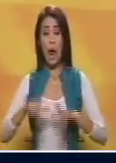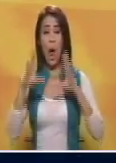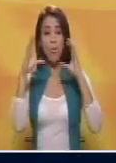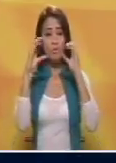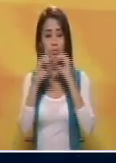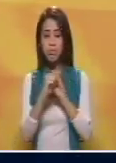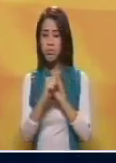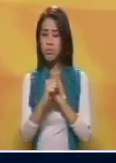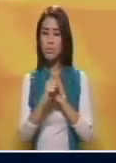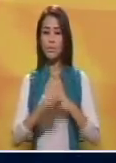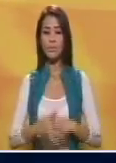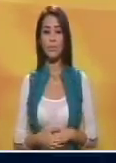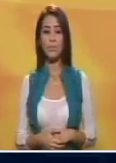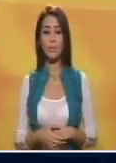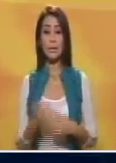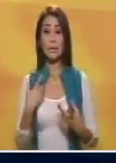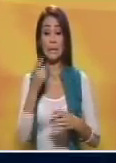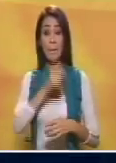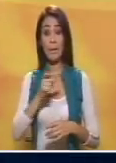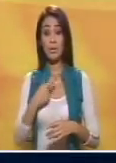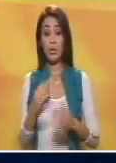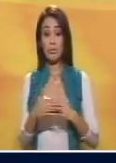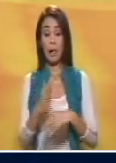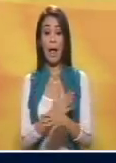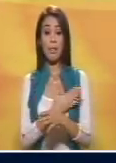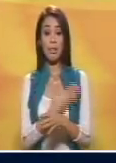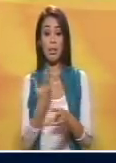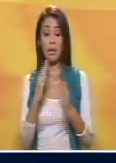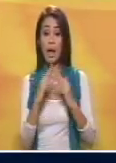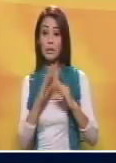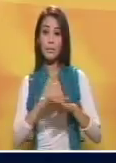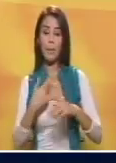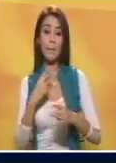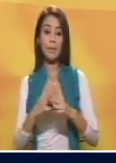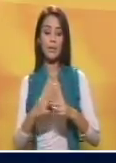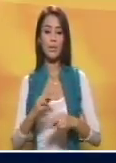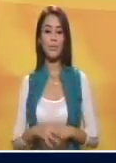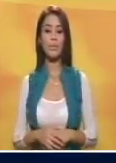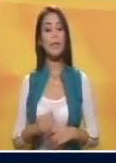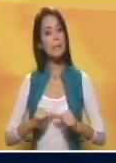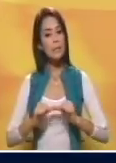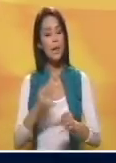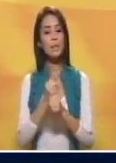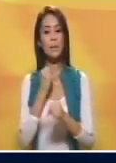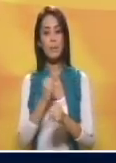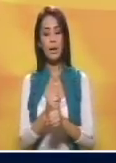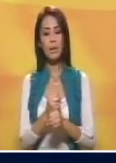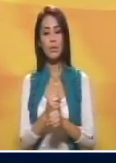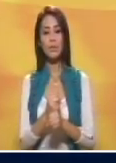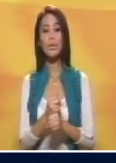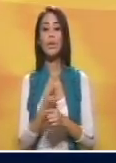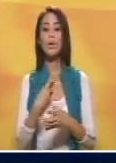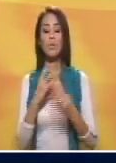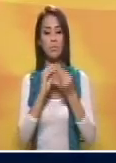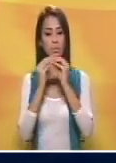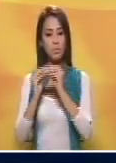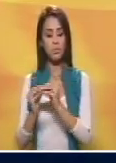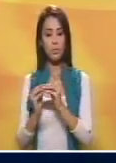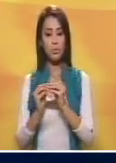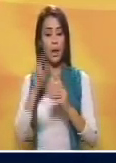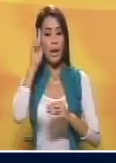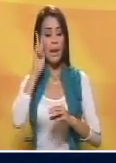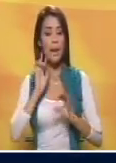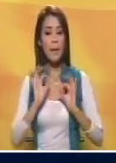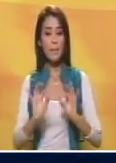y entonces la gente se tenía que resguardar temprano. Destacó que continuarán realizando jornadas de poda como parte del mantenimiento de las